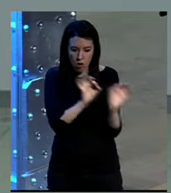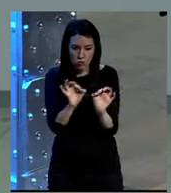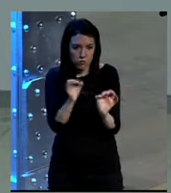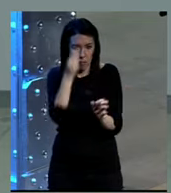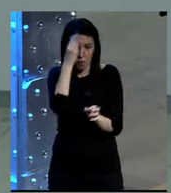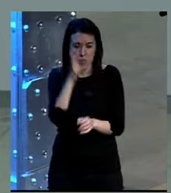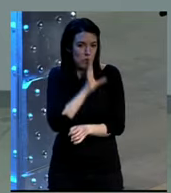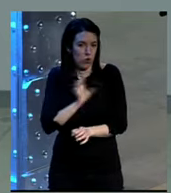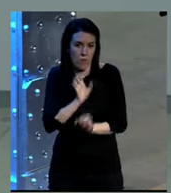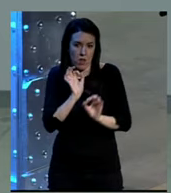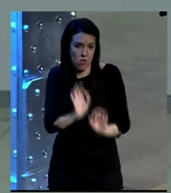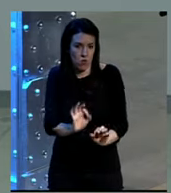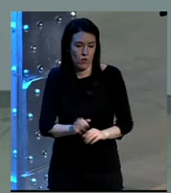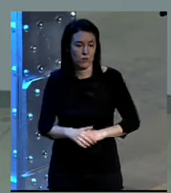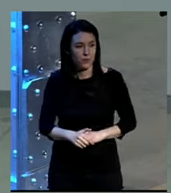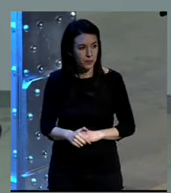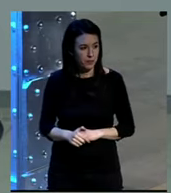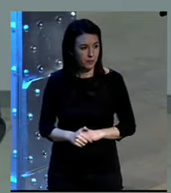estupendo.